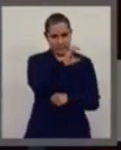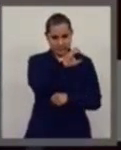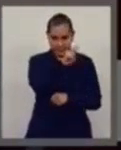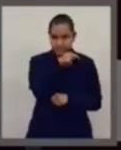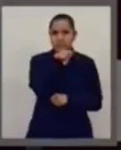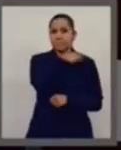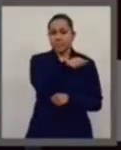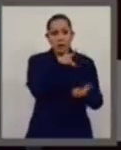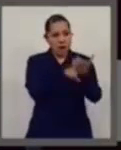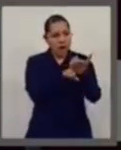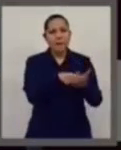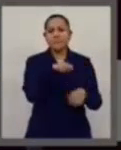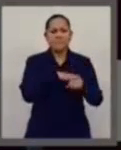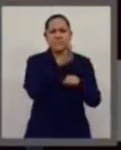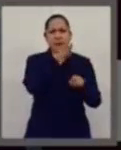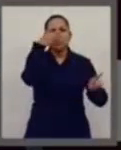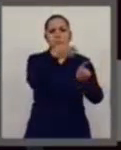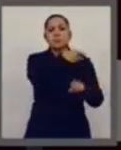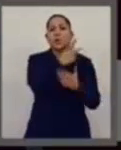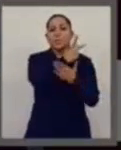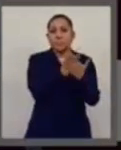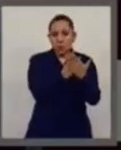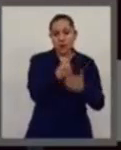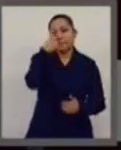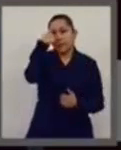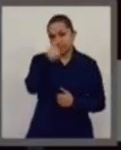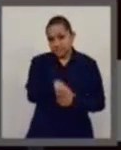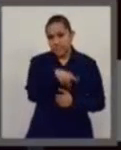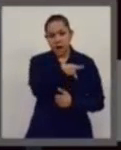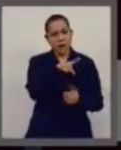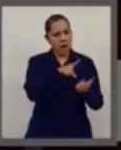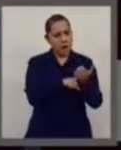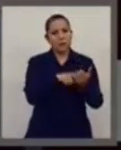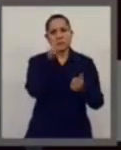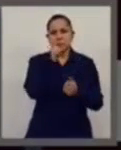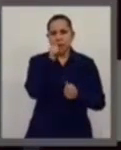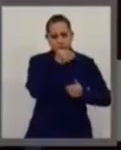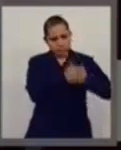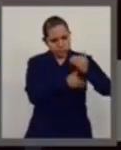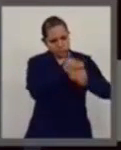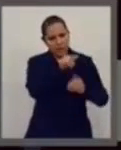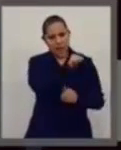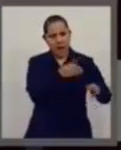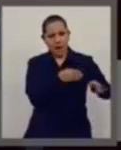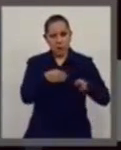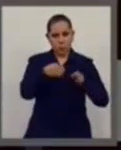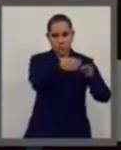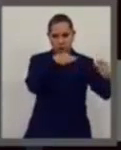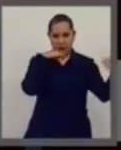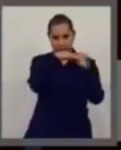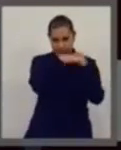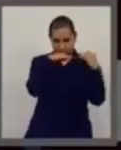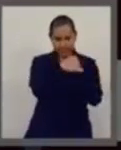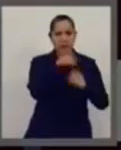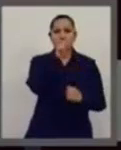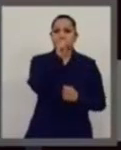Transportes, en específico del Programa de Conservación Plurianual de la Red Federal de Carreteras, en la